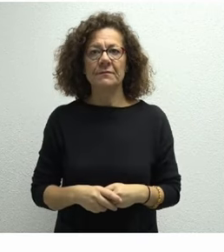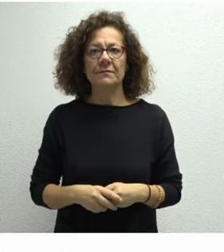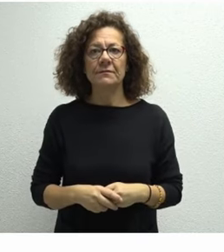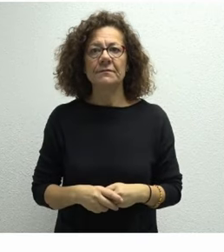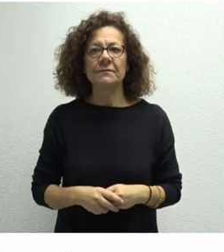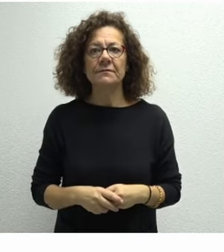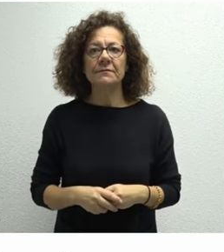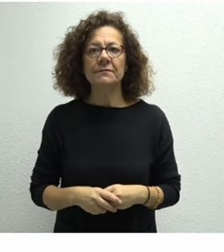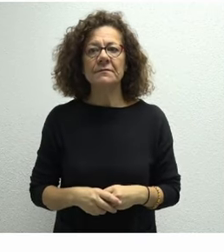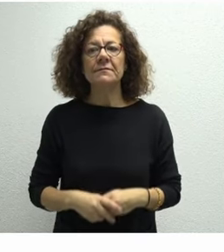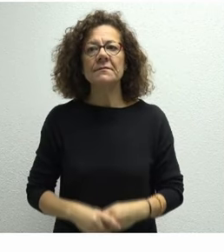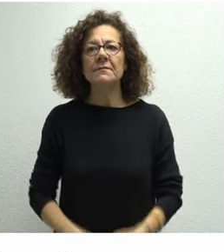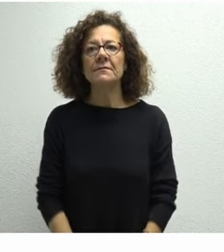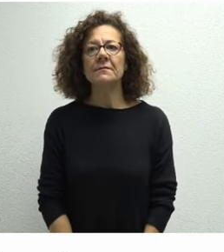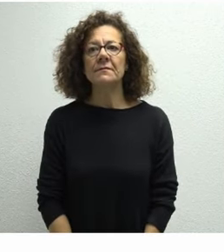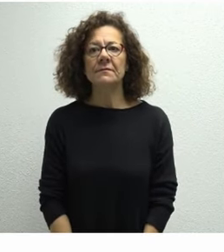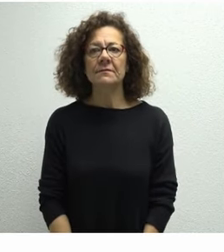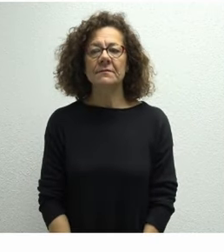gracias